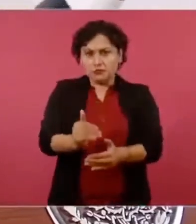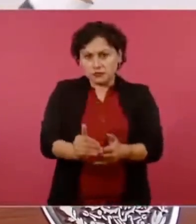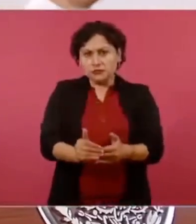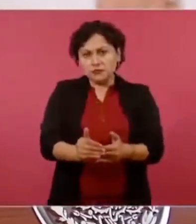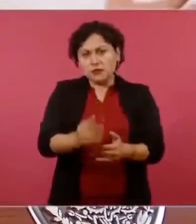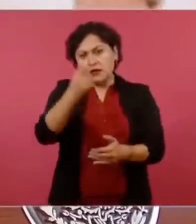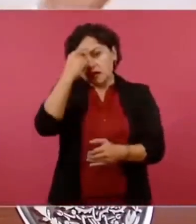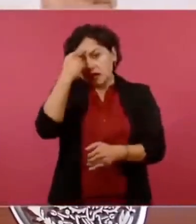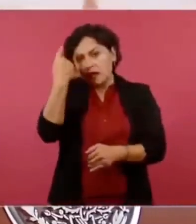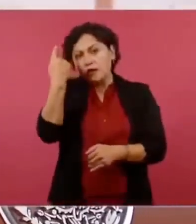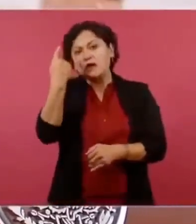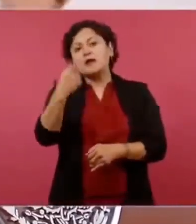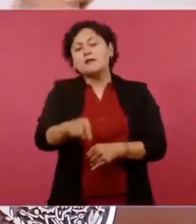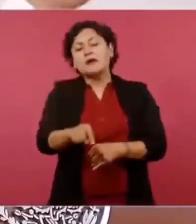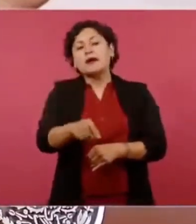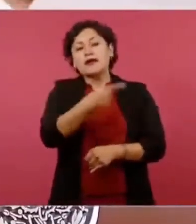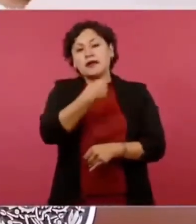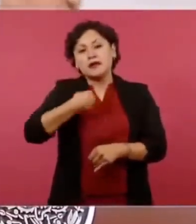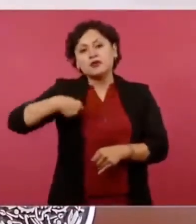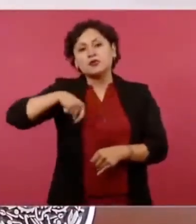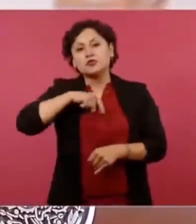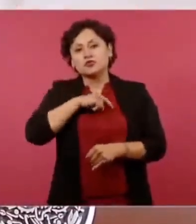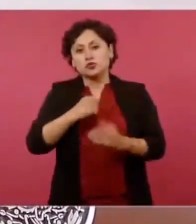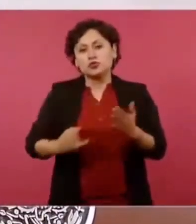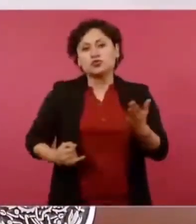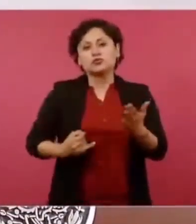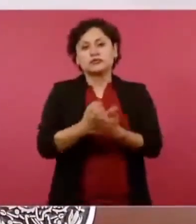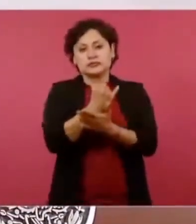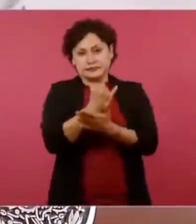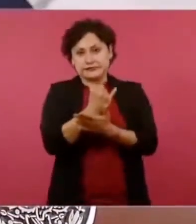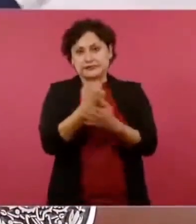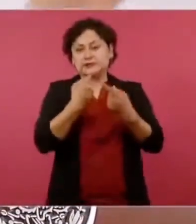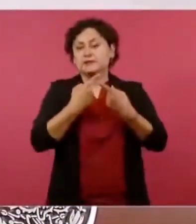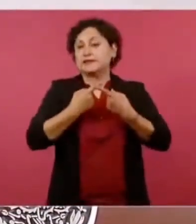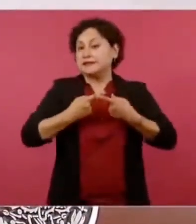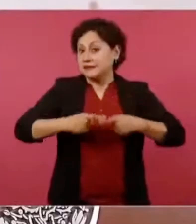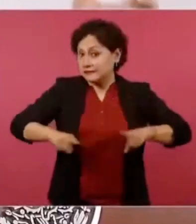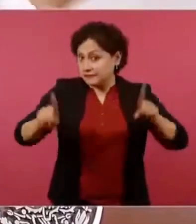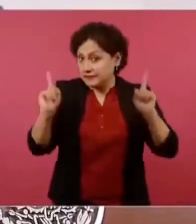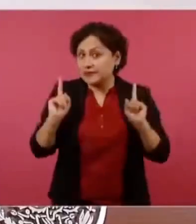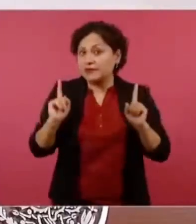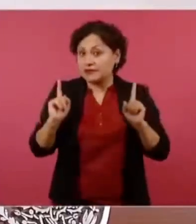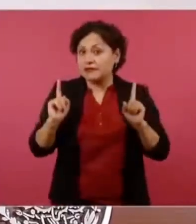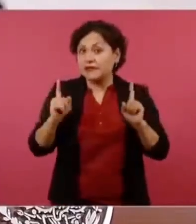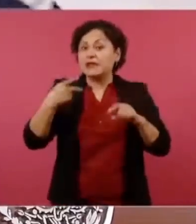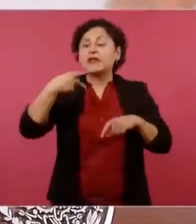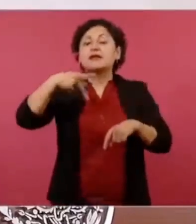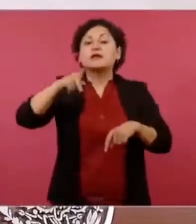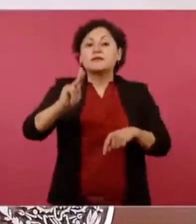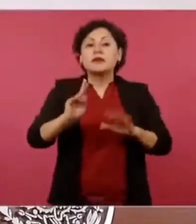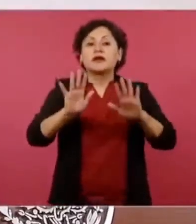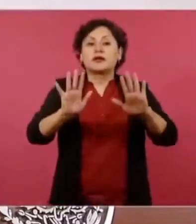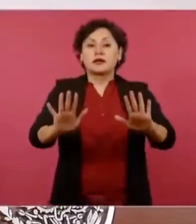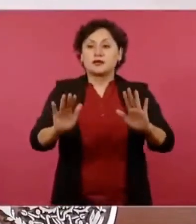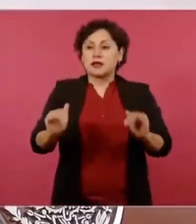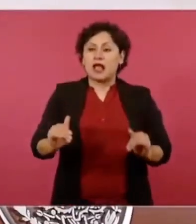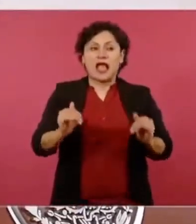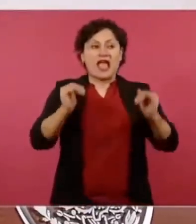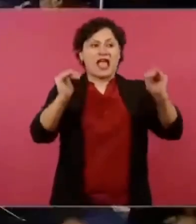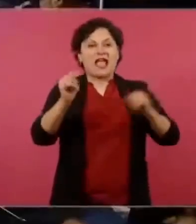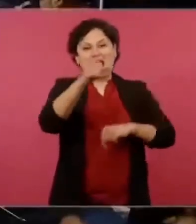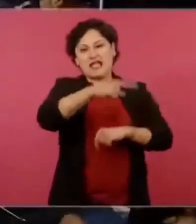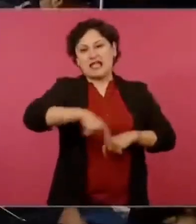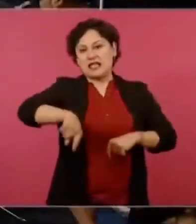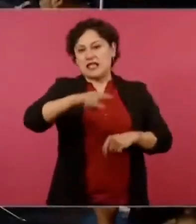una oposición de la oligarquía o de la mafia del poder, que por sí estaban enojados,